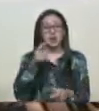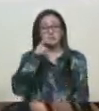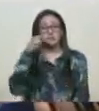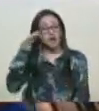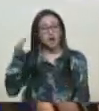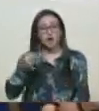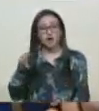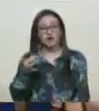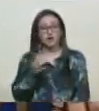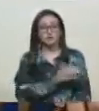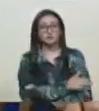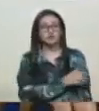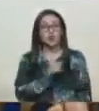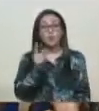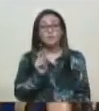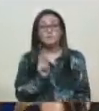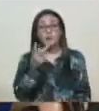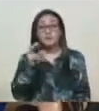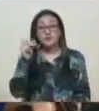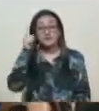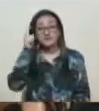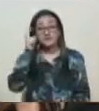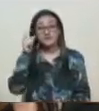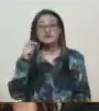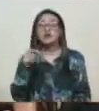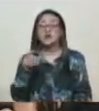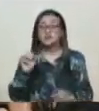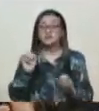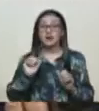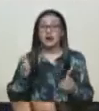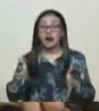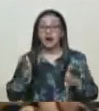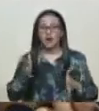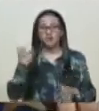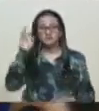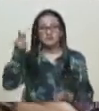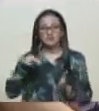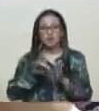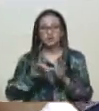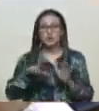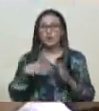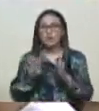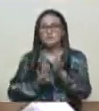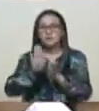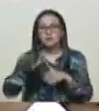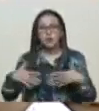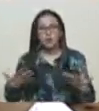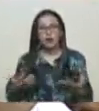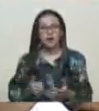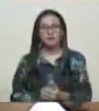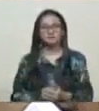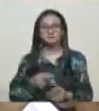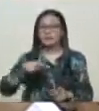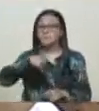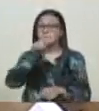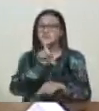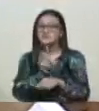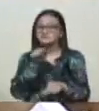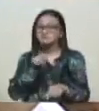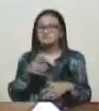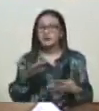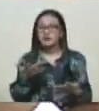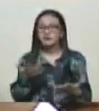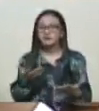un mes y 20 días de haberse instalado la Asamblea Nacional Constituyente, ¿cuáles han sido los grandes avances? Mira, el principal es haber